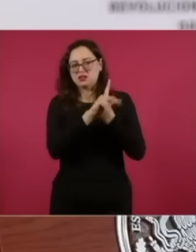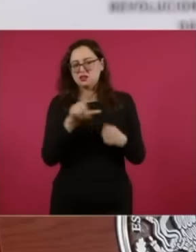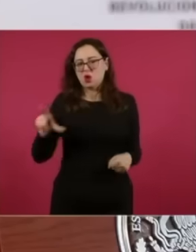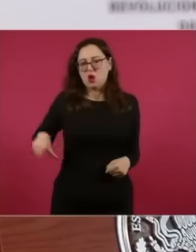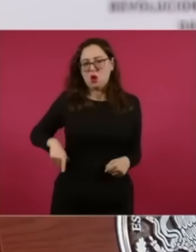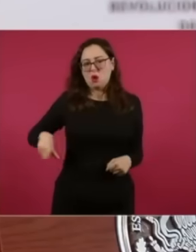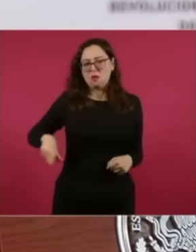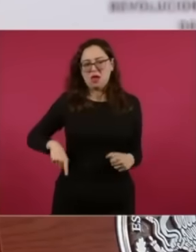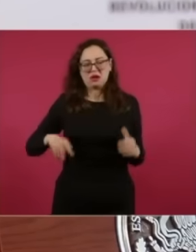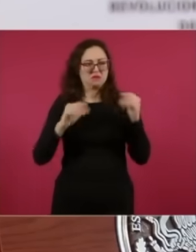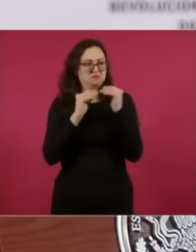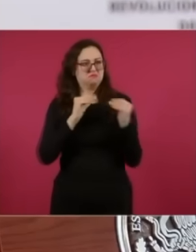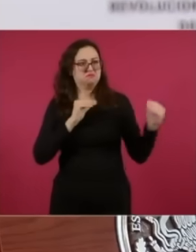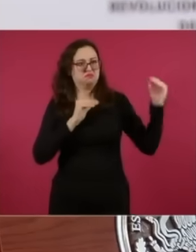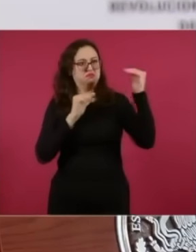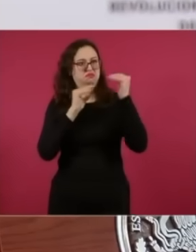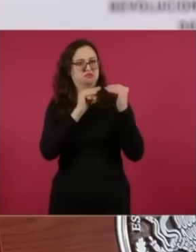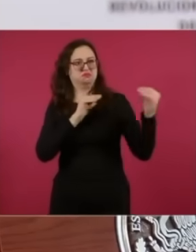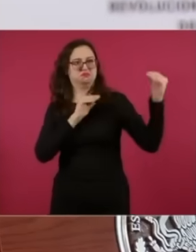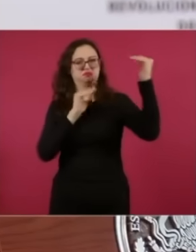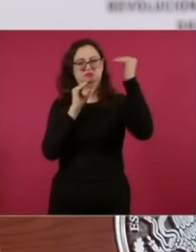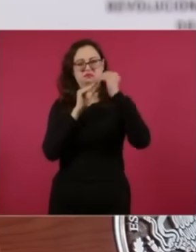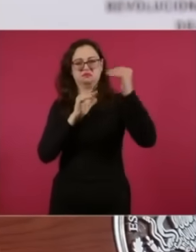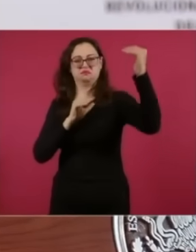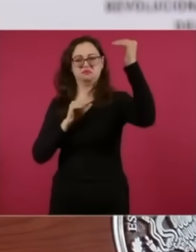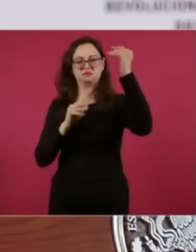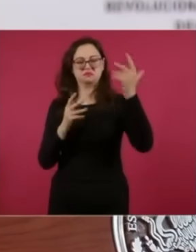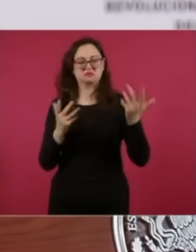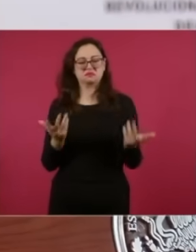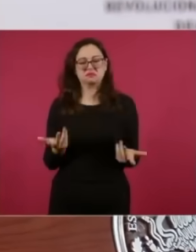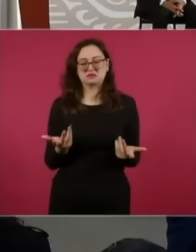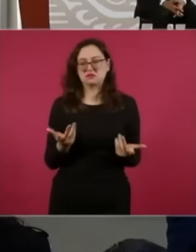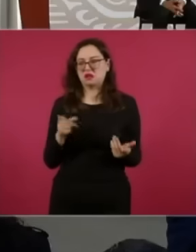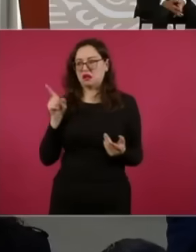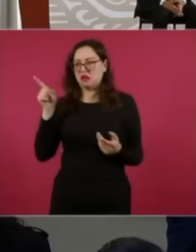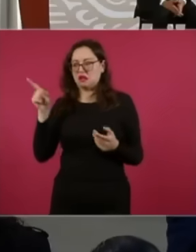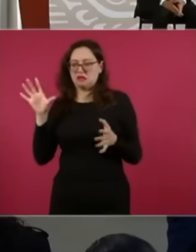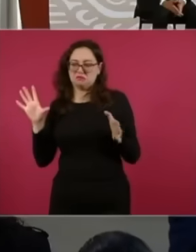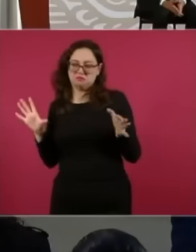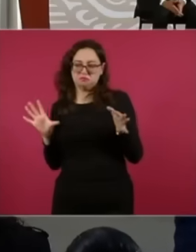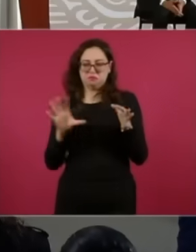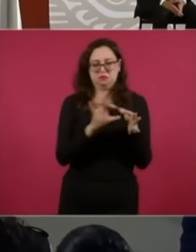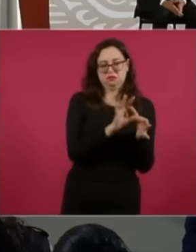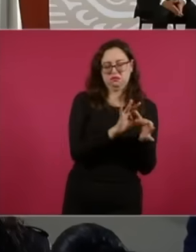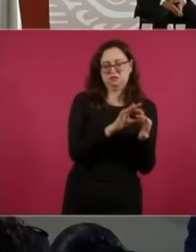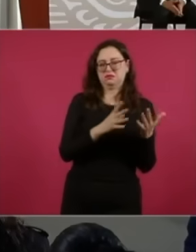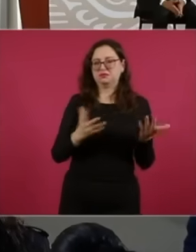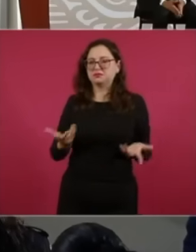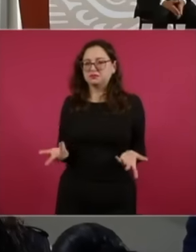hegemónicos o gobiernos conservadores de